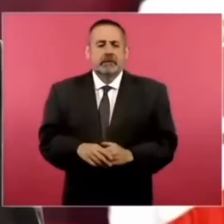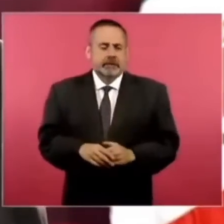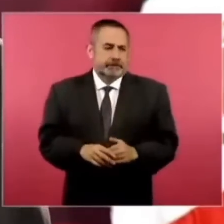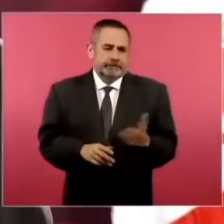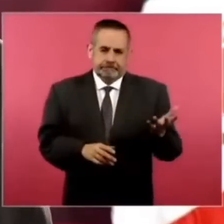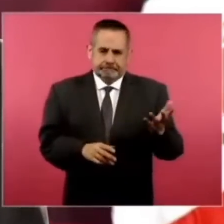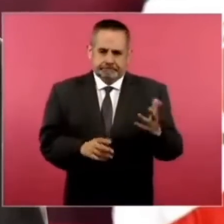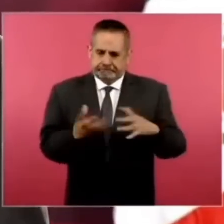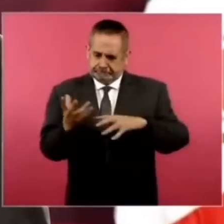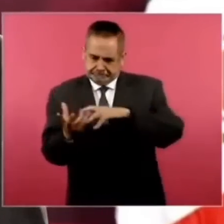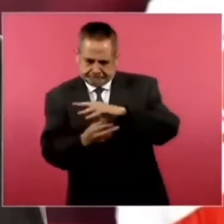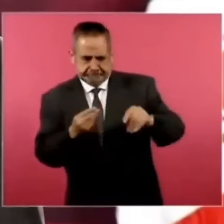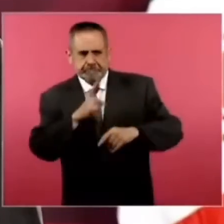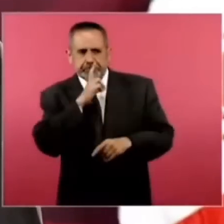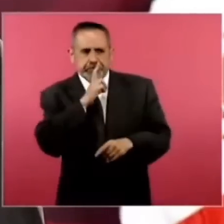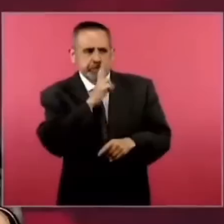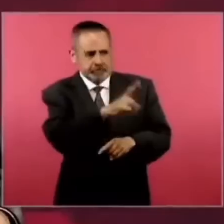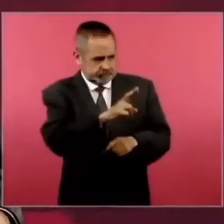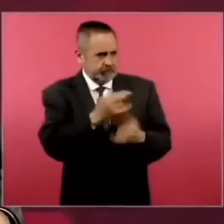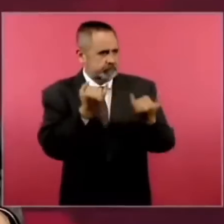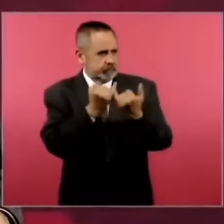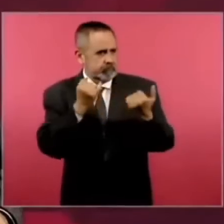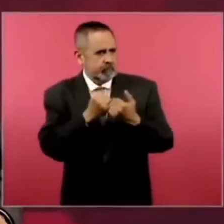tiene que haber réplica.